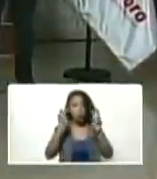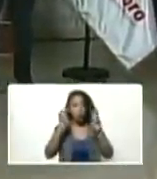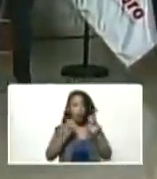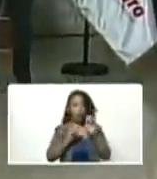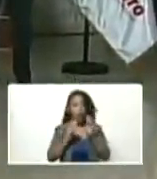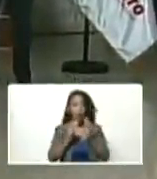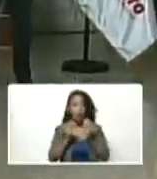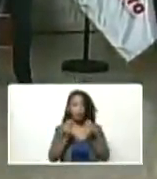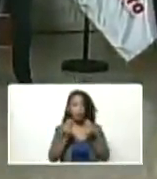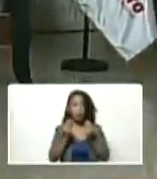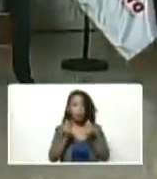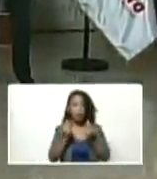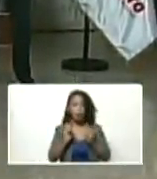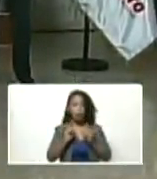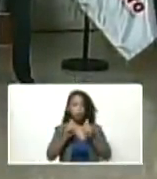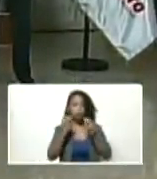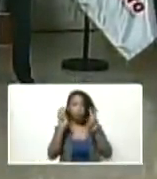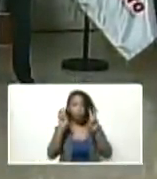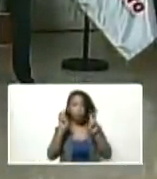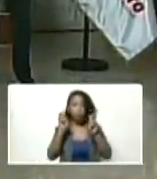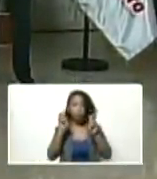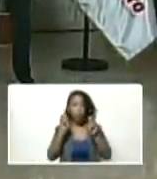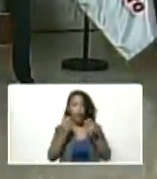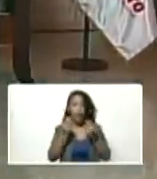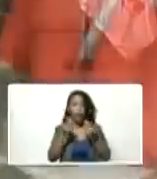economía emergente, presidente,